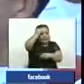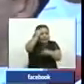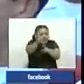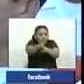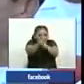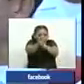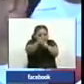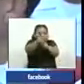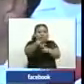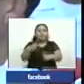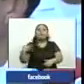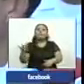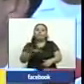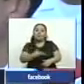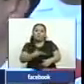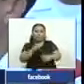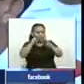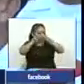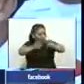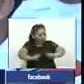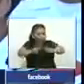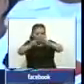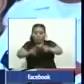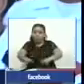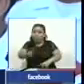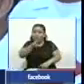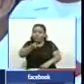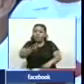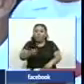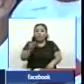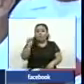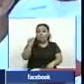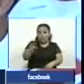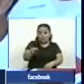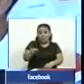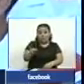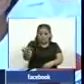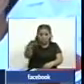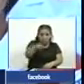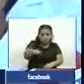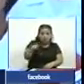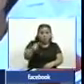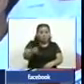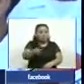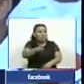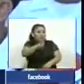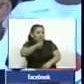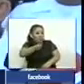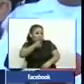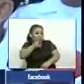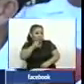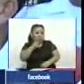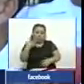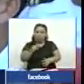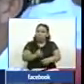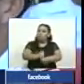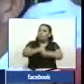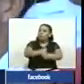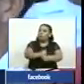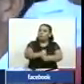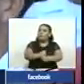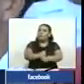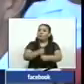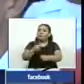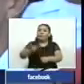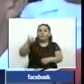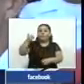nosotros seguimos buscando información y ahí quisiéramos que si hay información contundente como la que han mencionado en